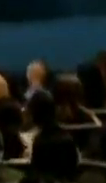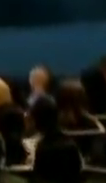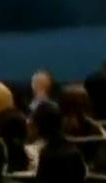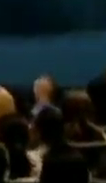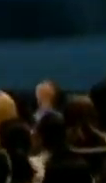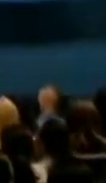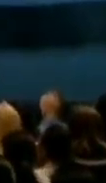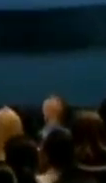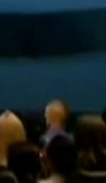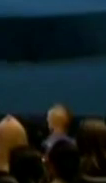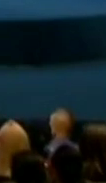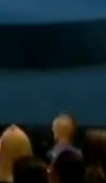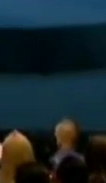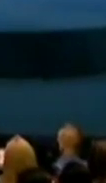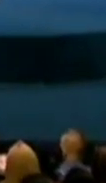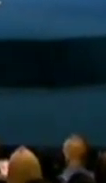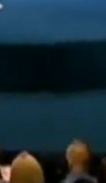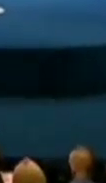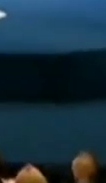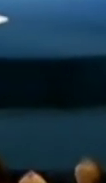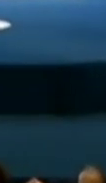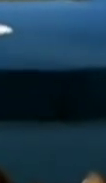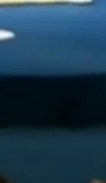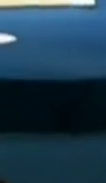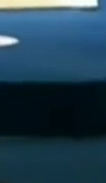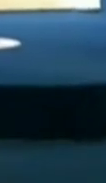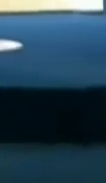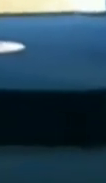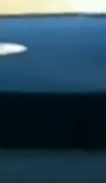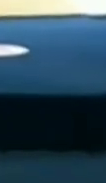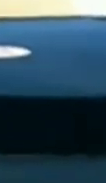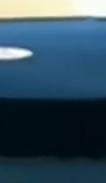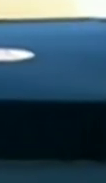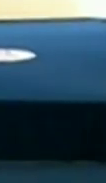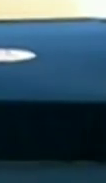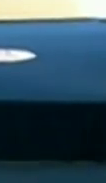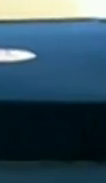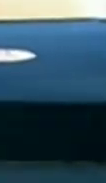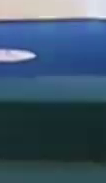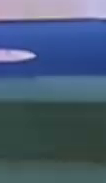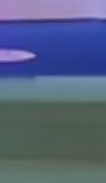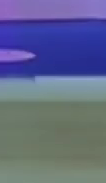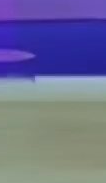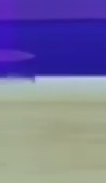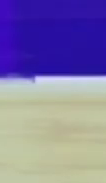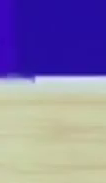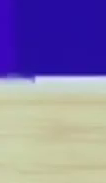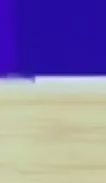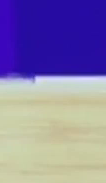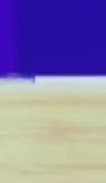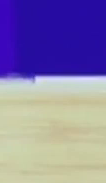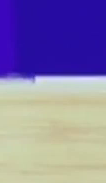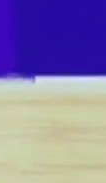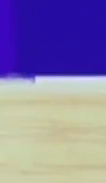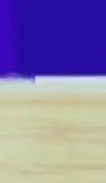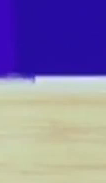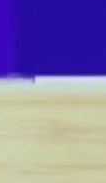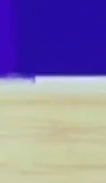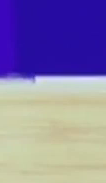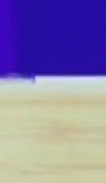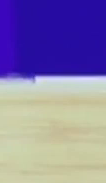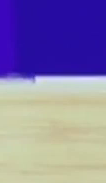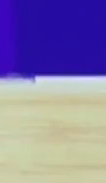nuestro carácter, nuestra fuerza colectiva como patria es mujer, y vamos